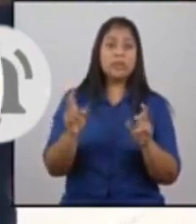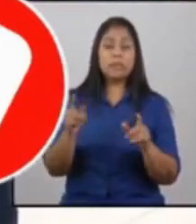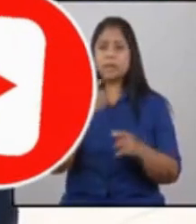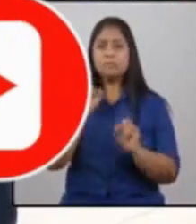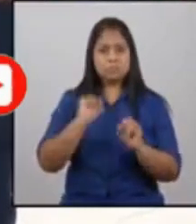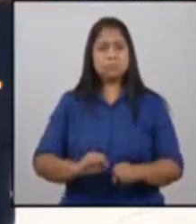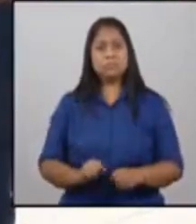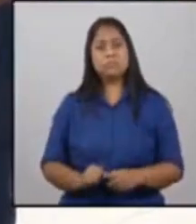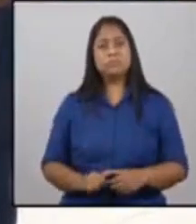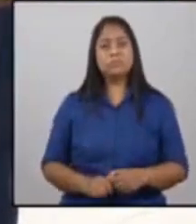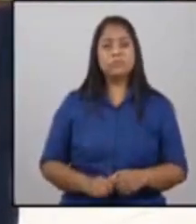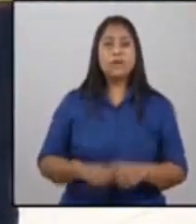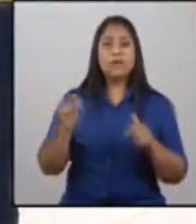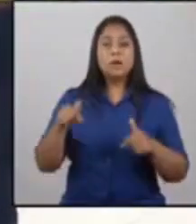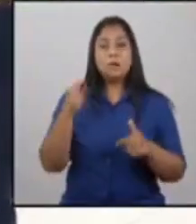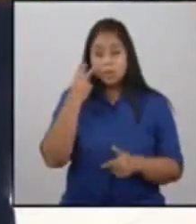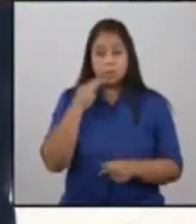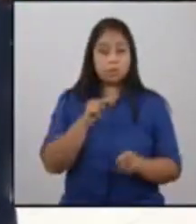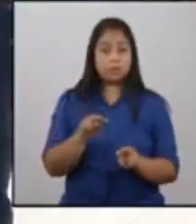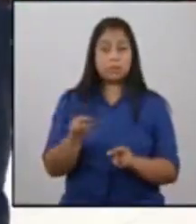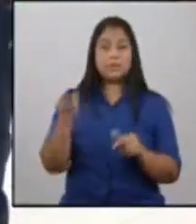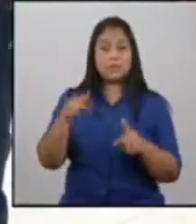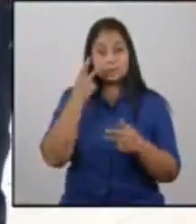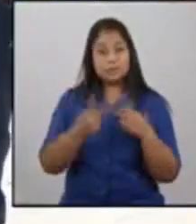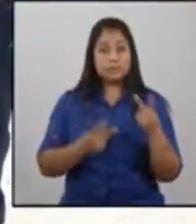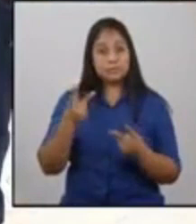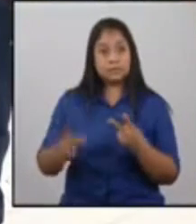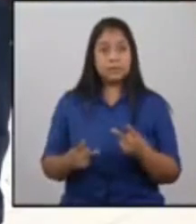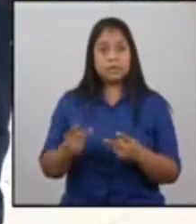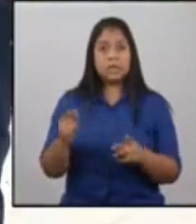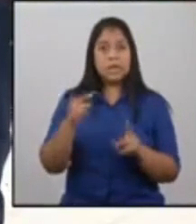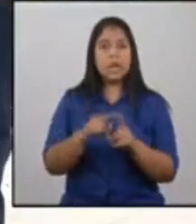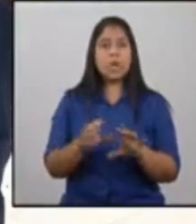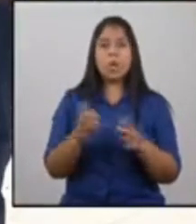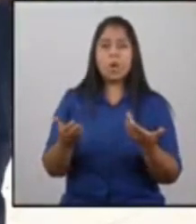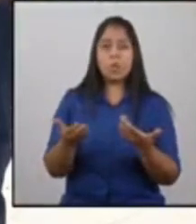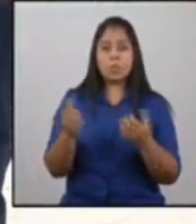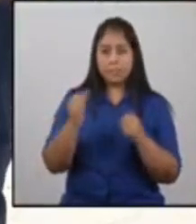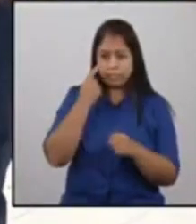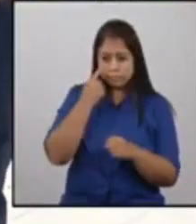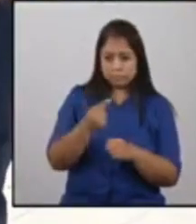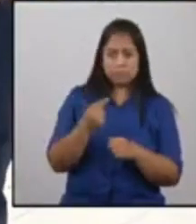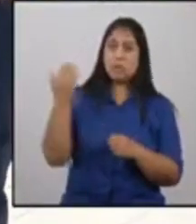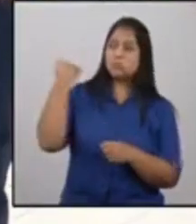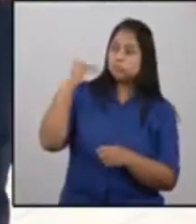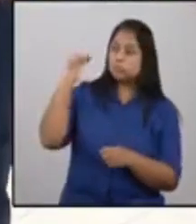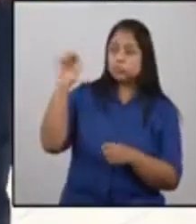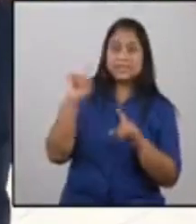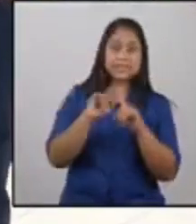factible. Hoy hemos visto en esta visita hasta cómo somos capaces de poder exportar